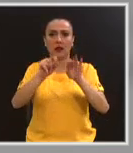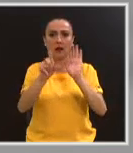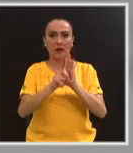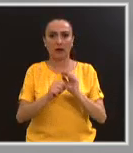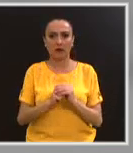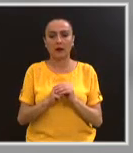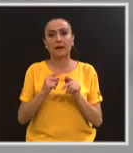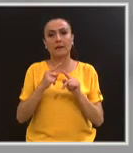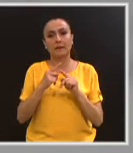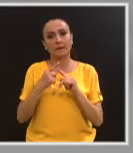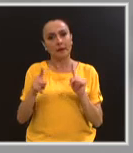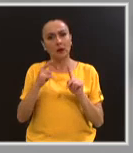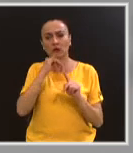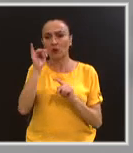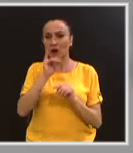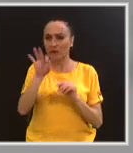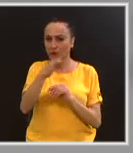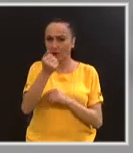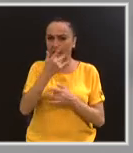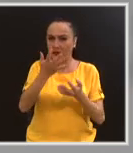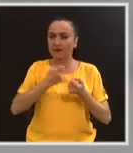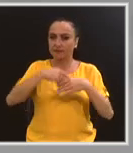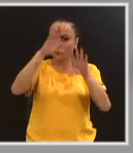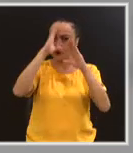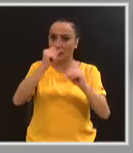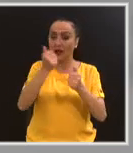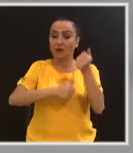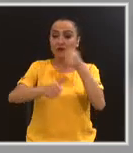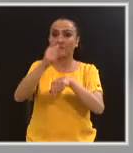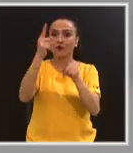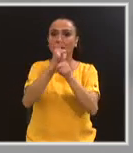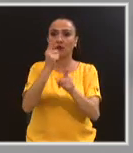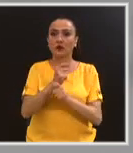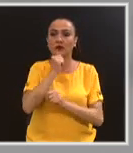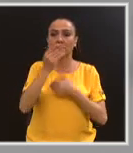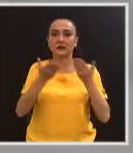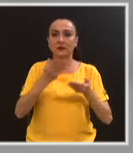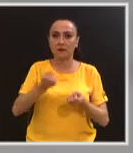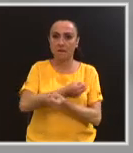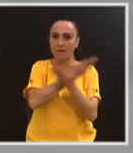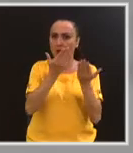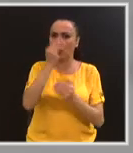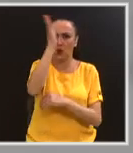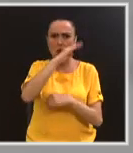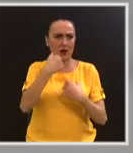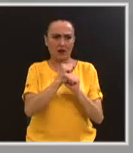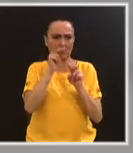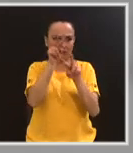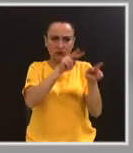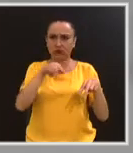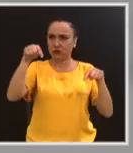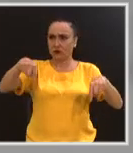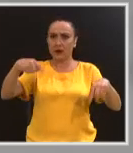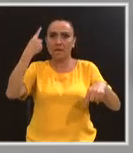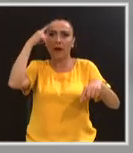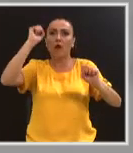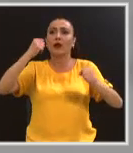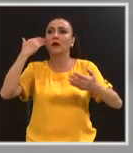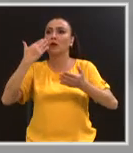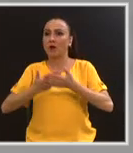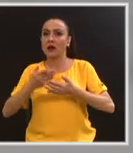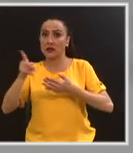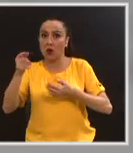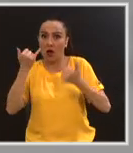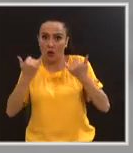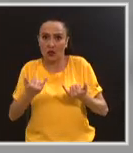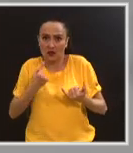ley de igual manera deseamos informar que la autoridad reguladora de los servicios públicos nunca realizó una inspección en sitio para corroborar lo que